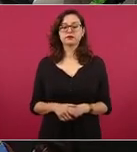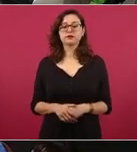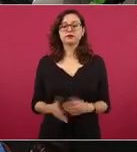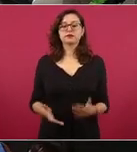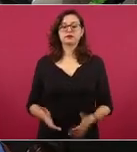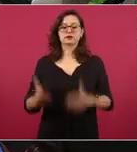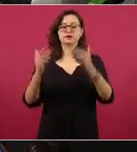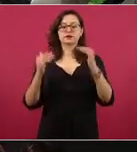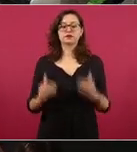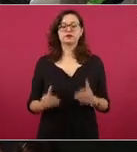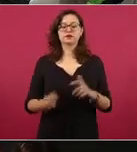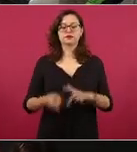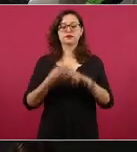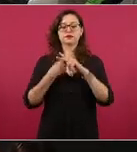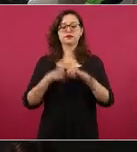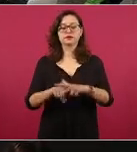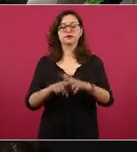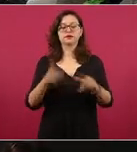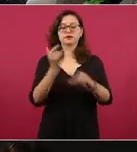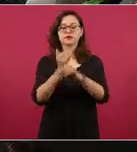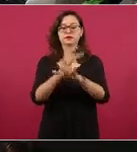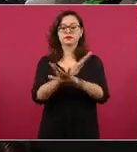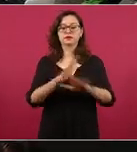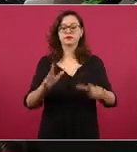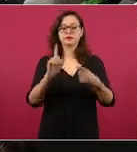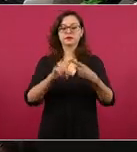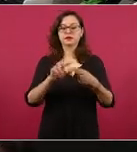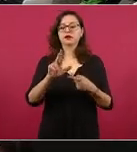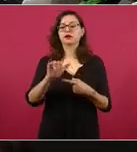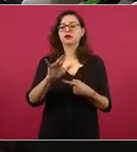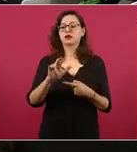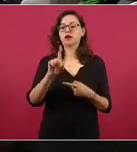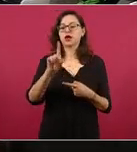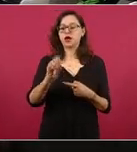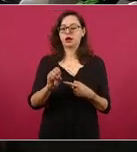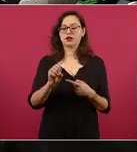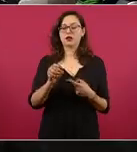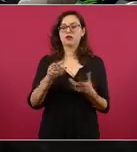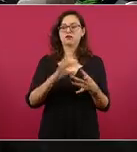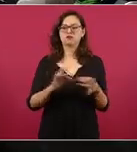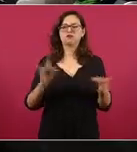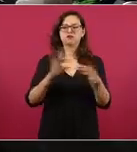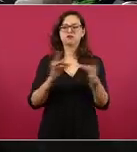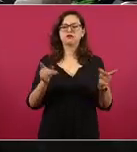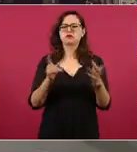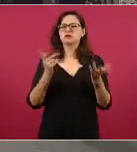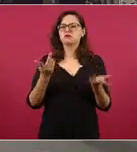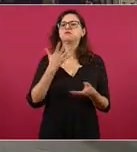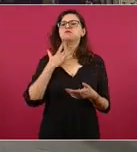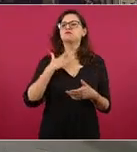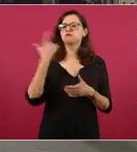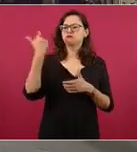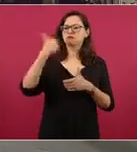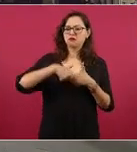nos informe primero Ricardo Sheffield de cómo van los precios